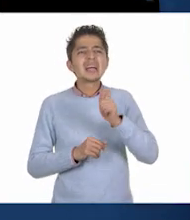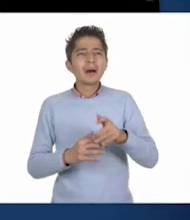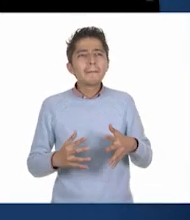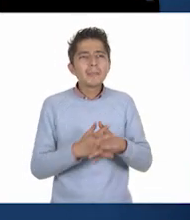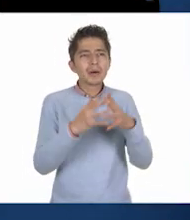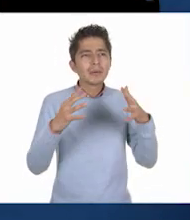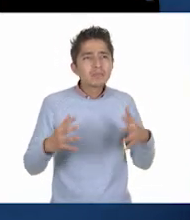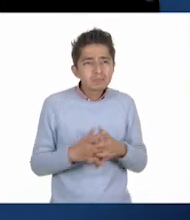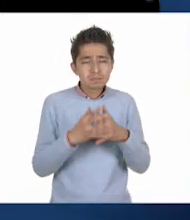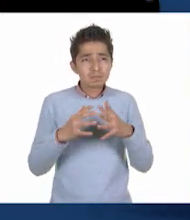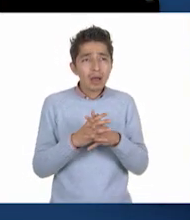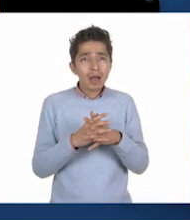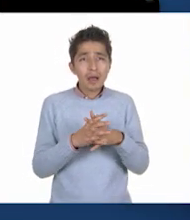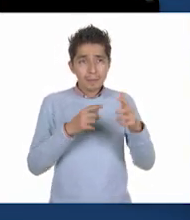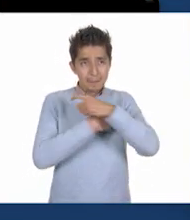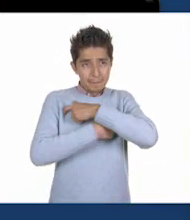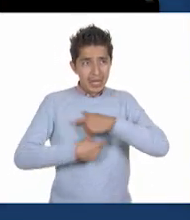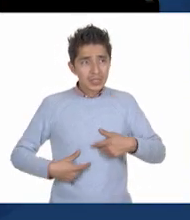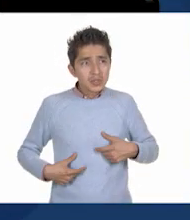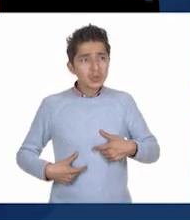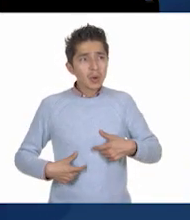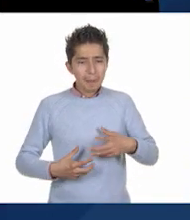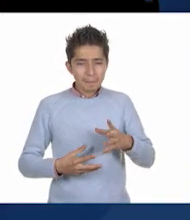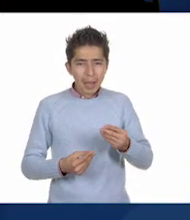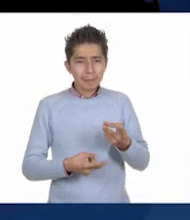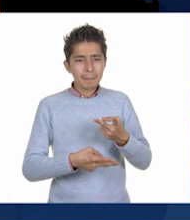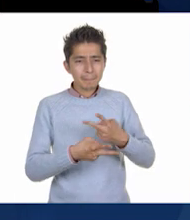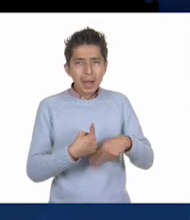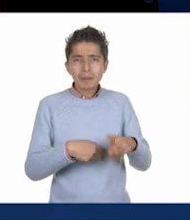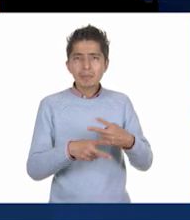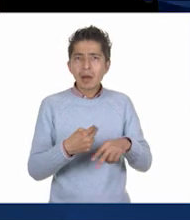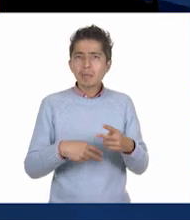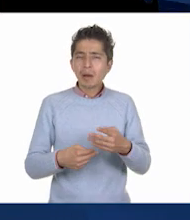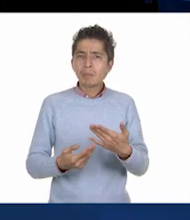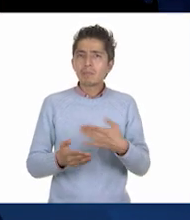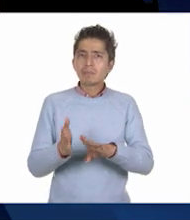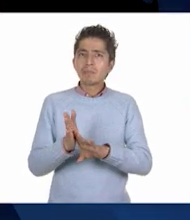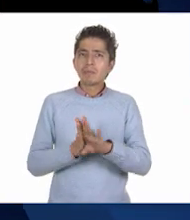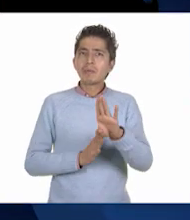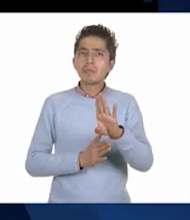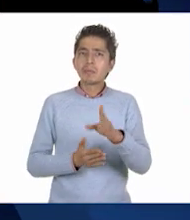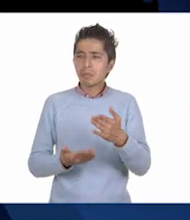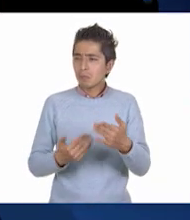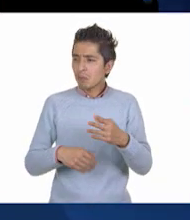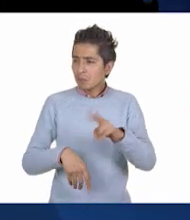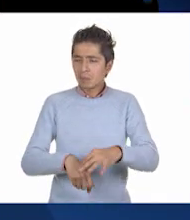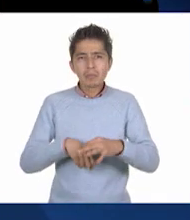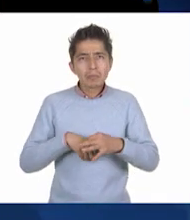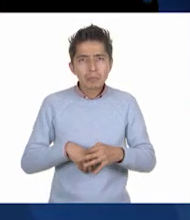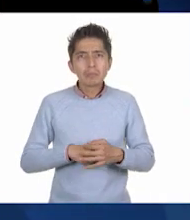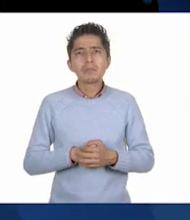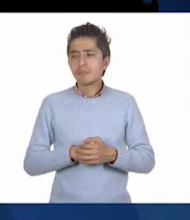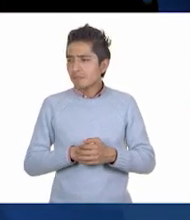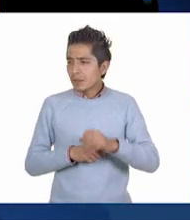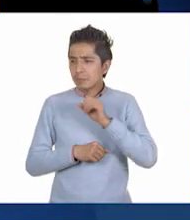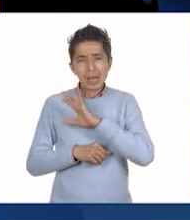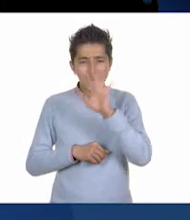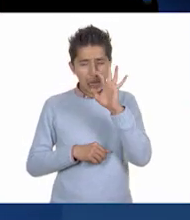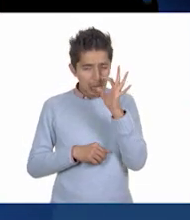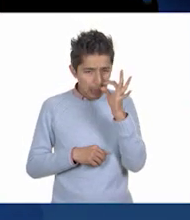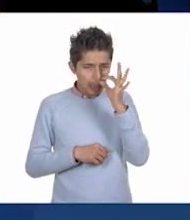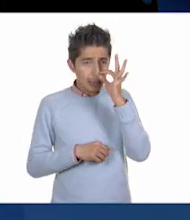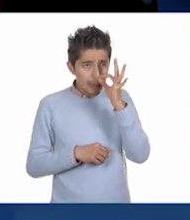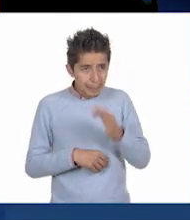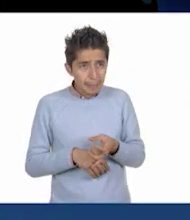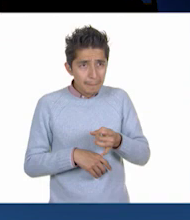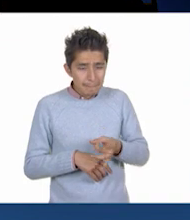guerra, y Pancho Villa crece. Crecerá hasta llenar su mundo y el otro mundo, el apenas adivinado